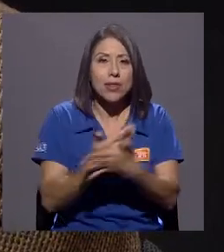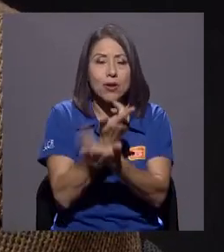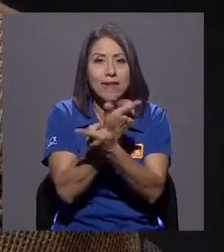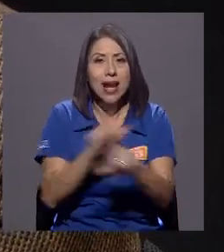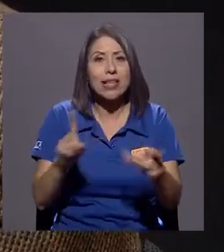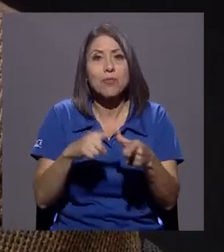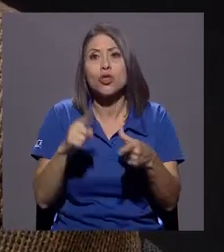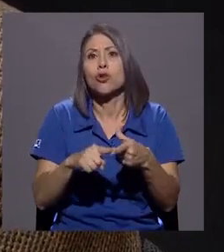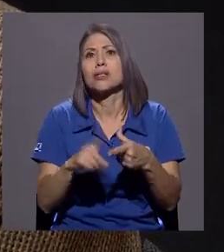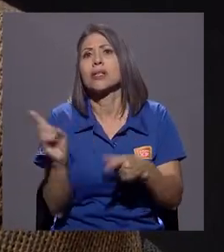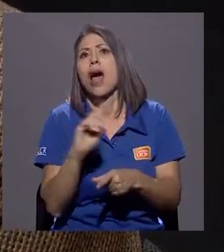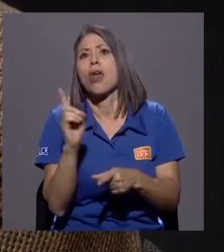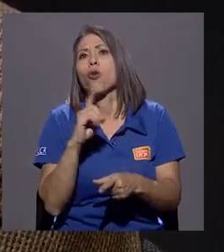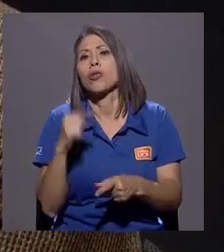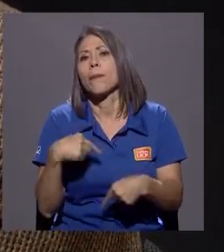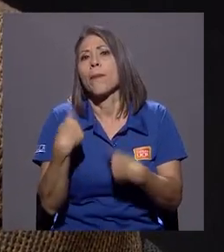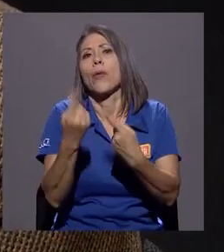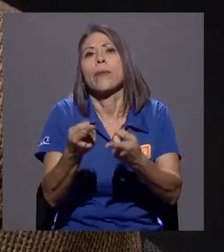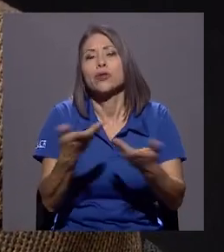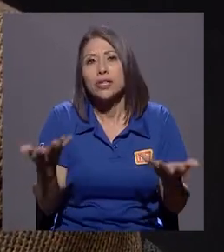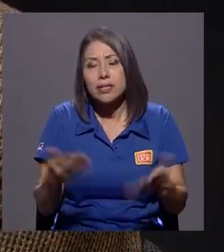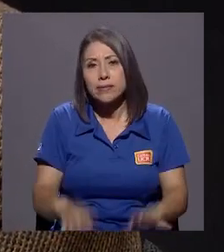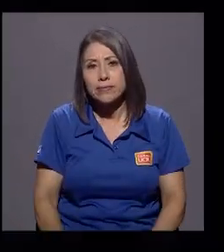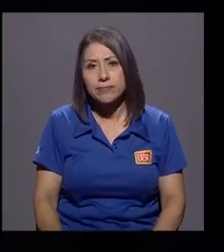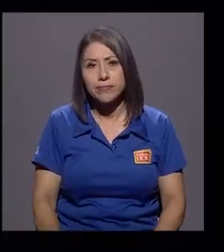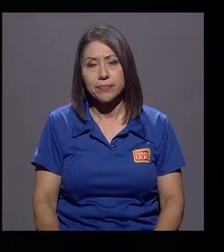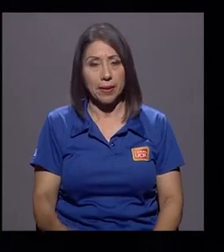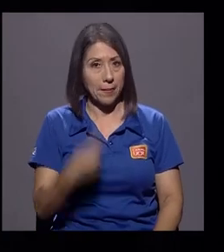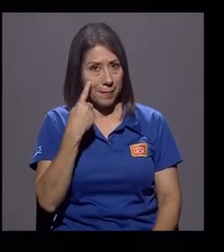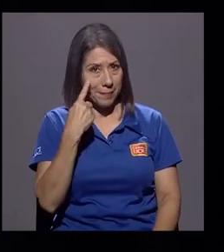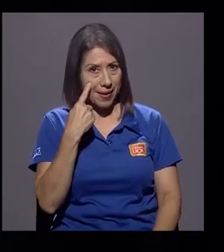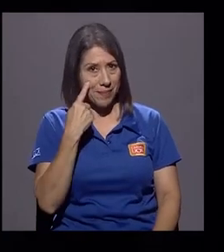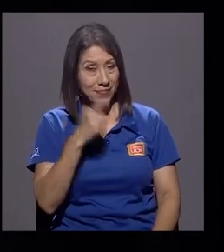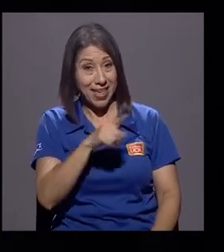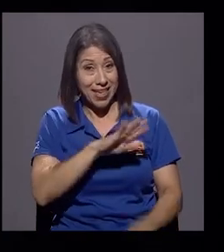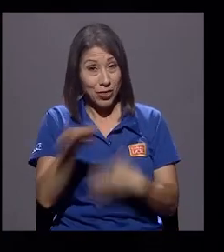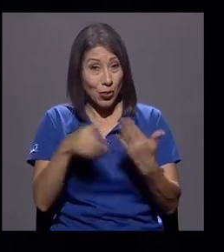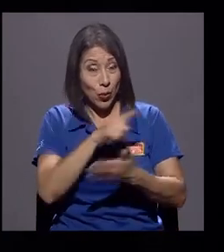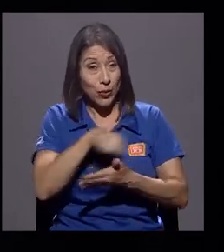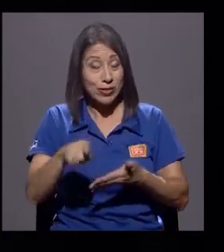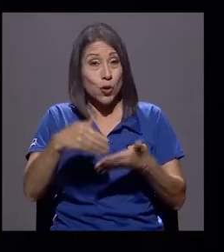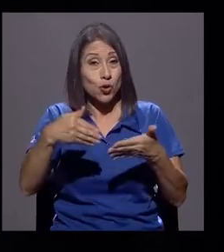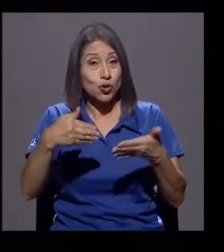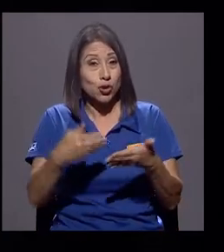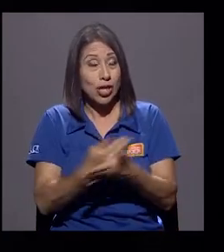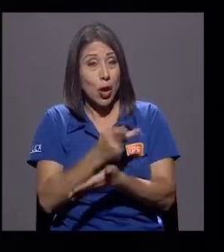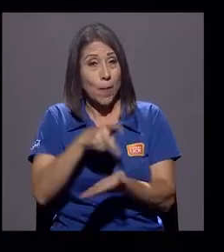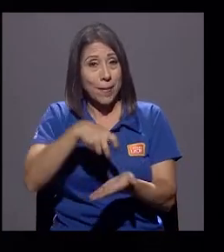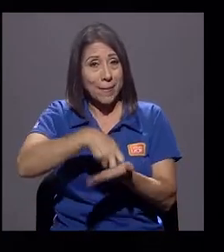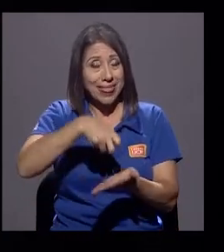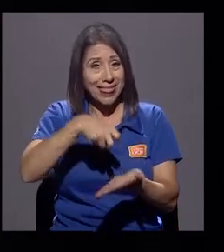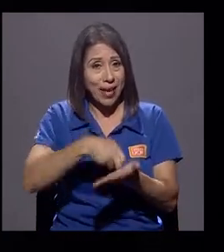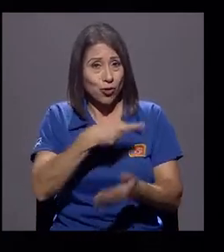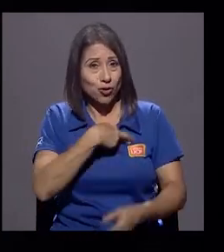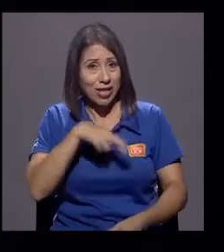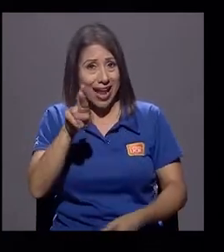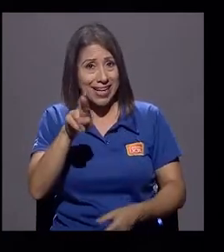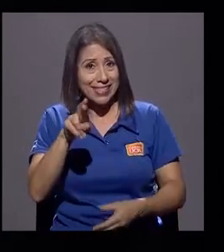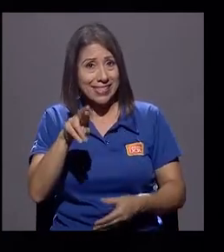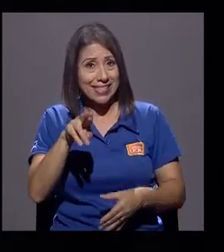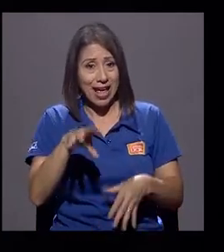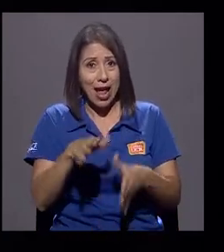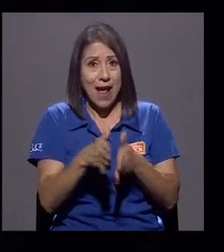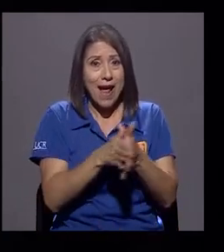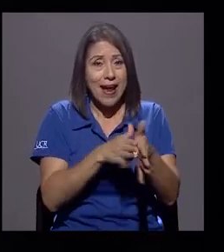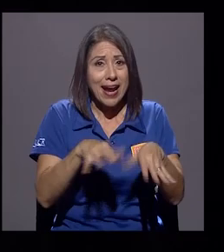hacia dónde podemos ir yo vea en todo ese escenario los neopentecostales ganen espacios inclusive estuvieron a